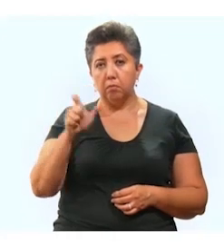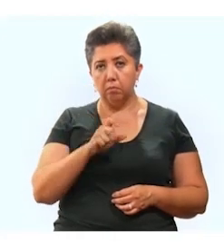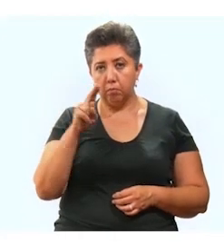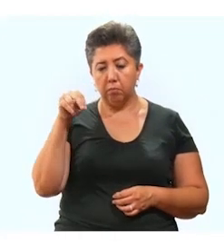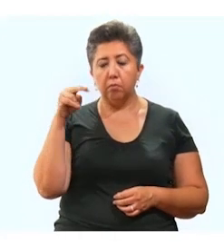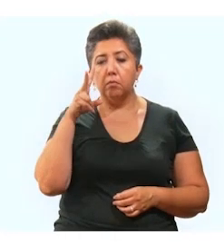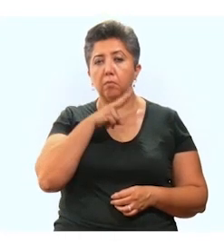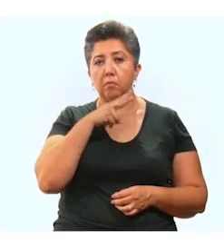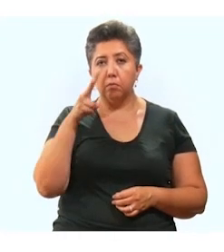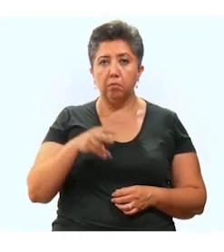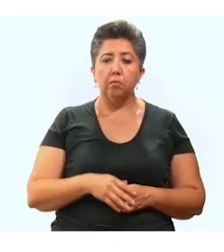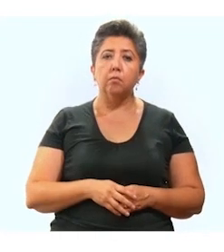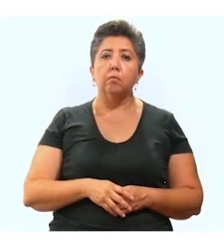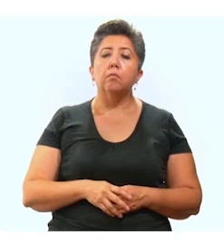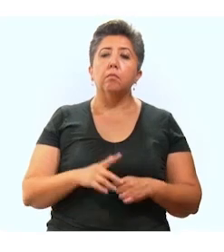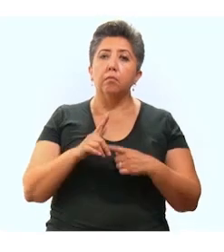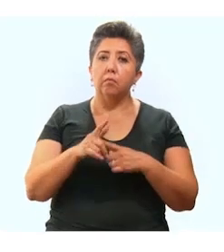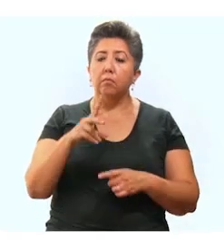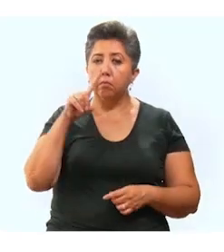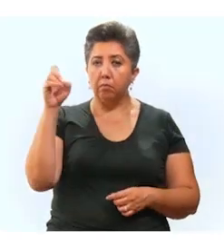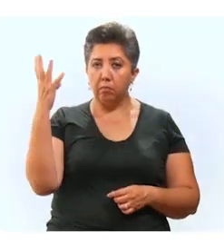Maxcanú y Valladolid. De los